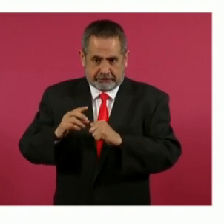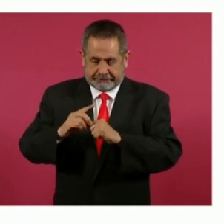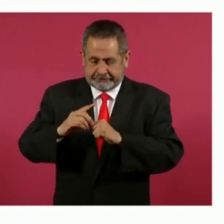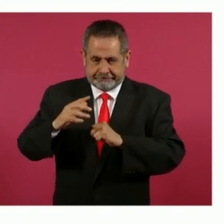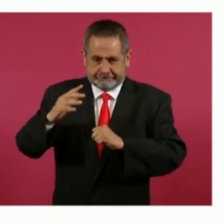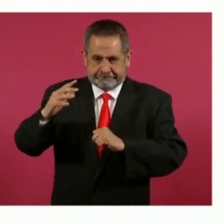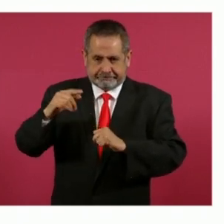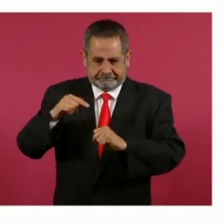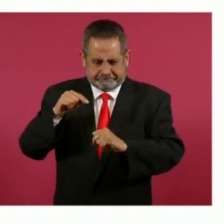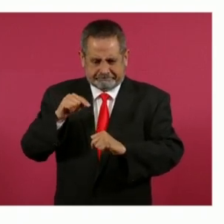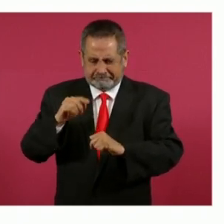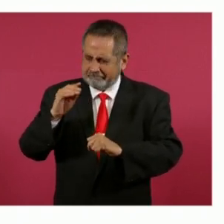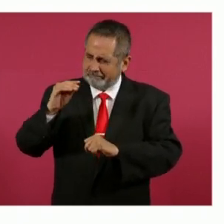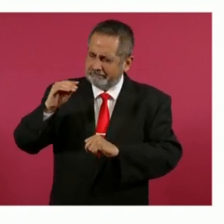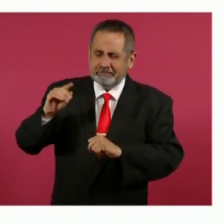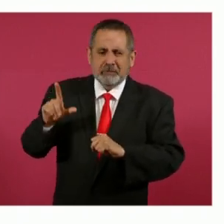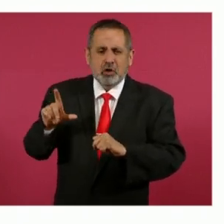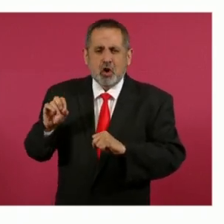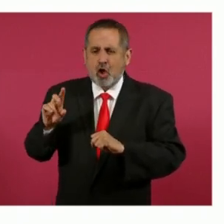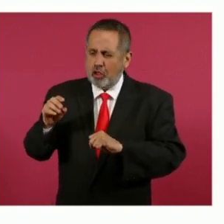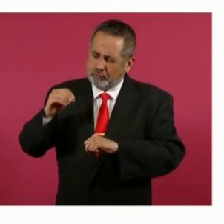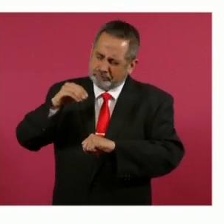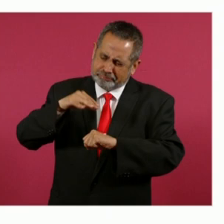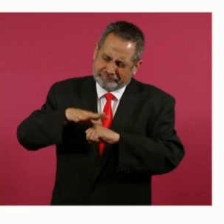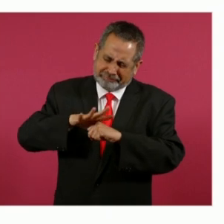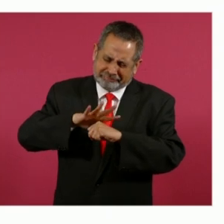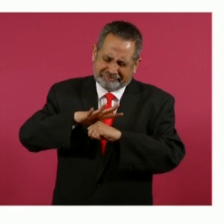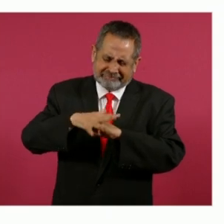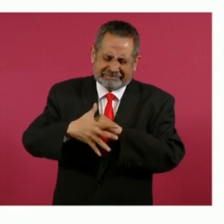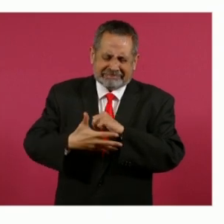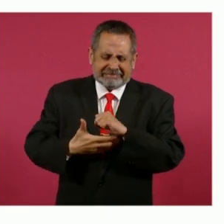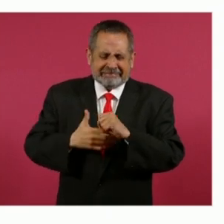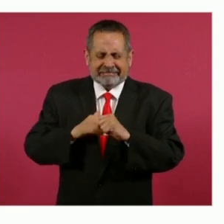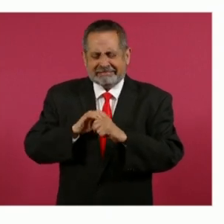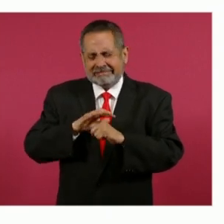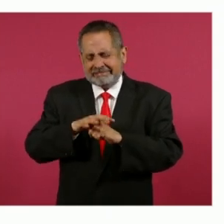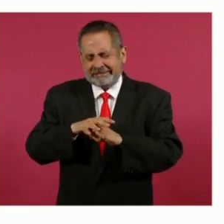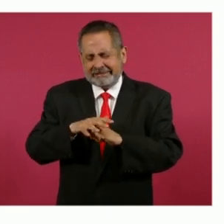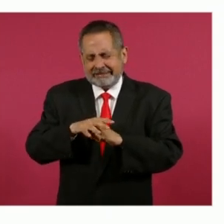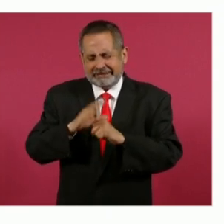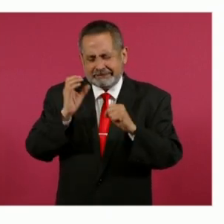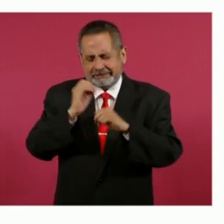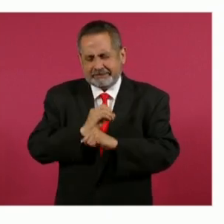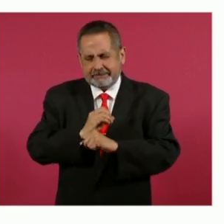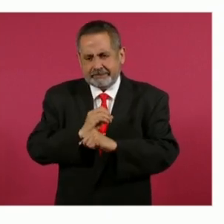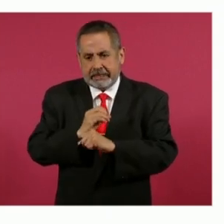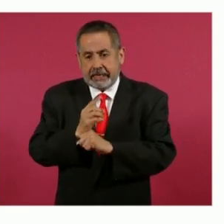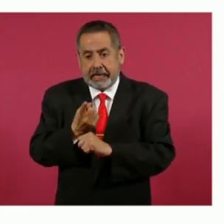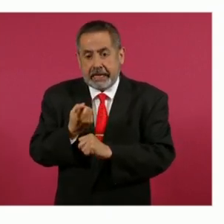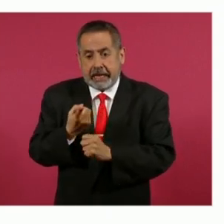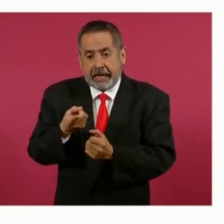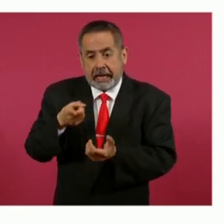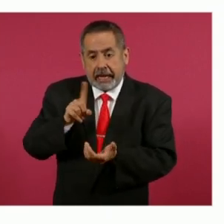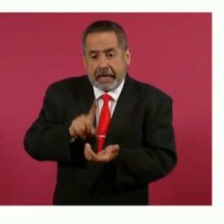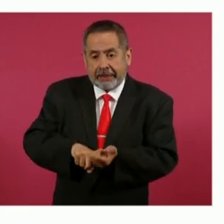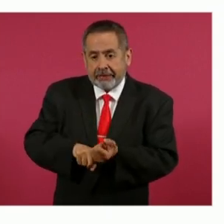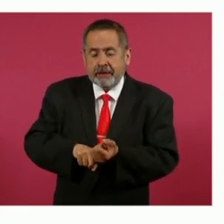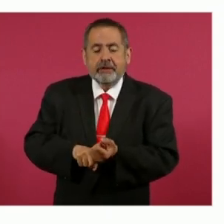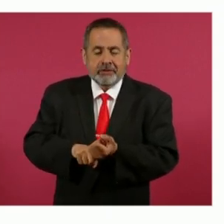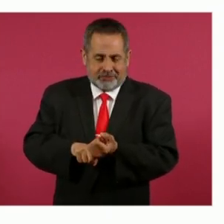se encuentre de fango lleno, el valor que lo hace